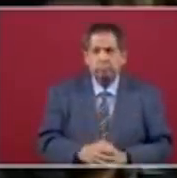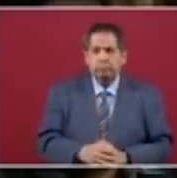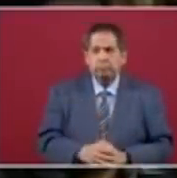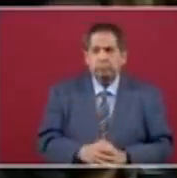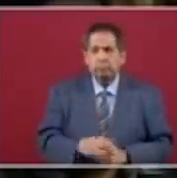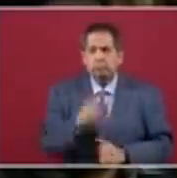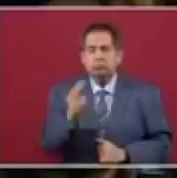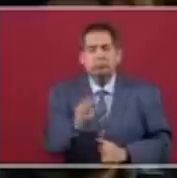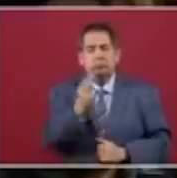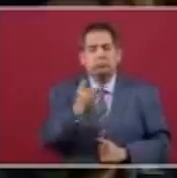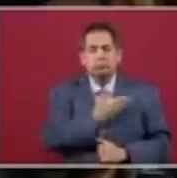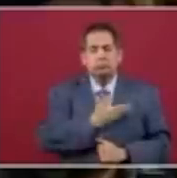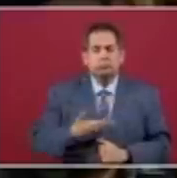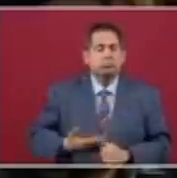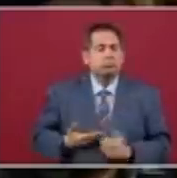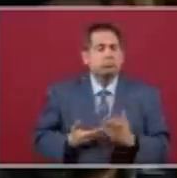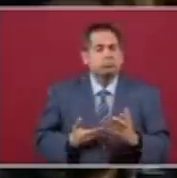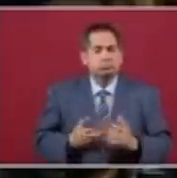usted, presidente,